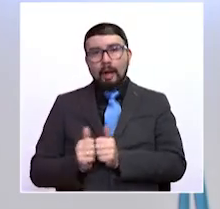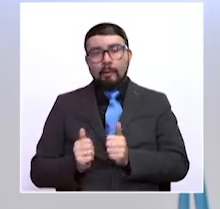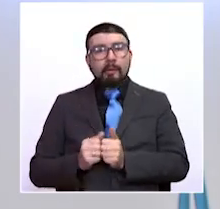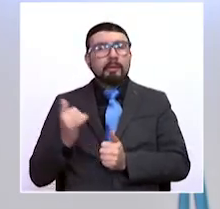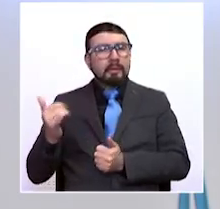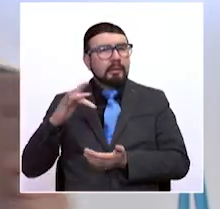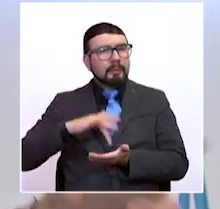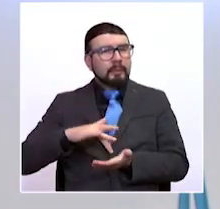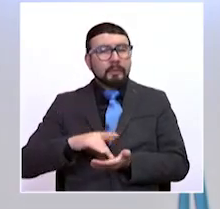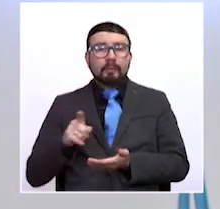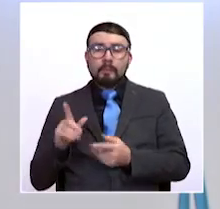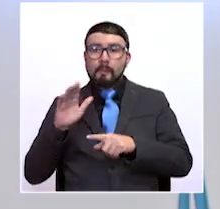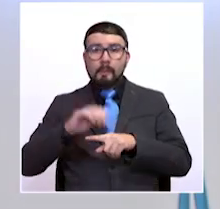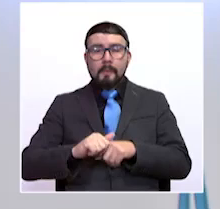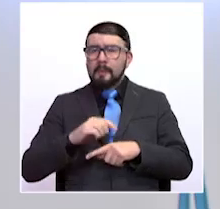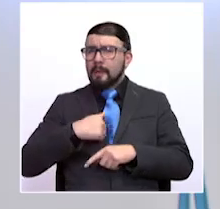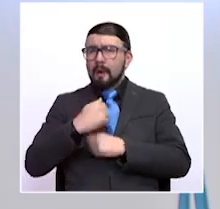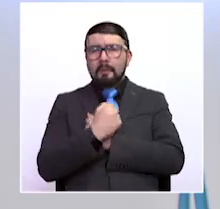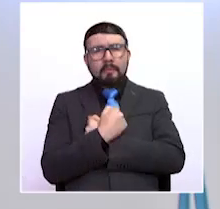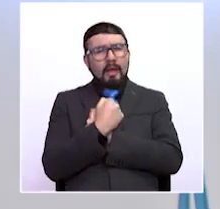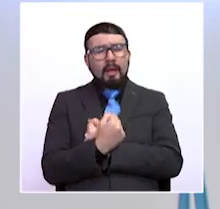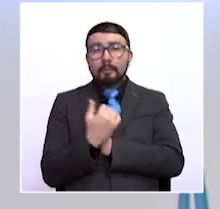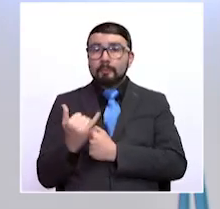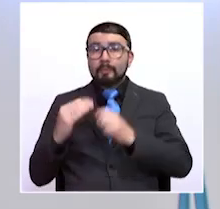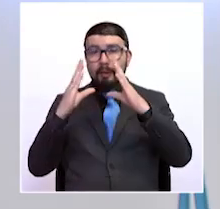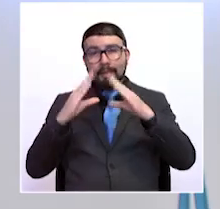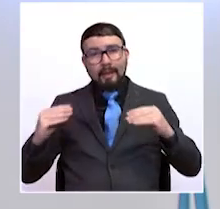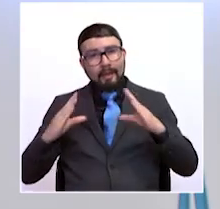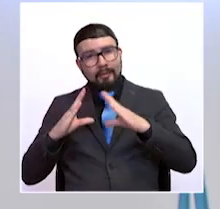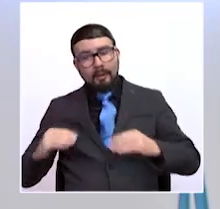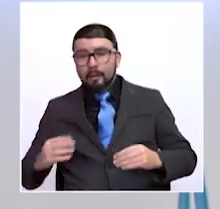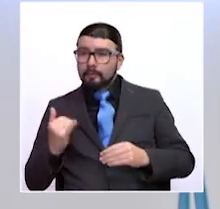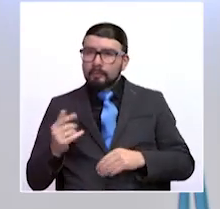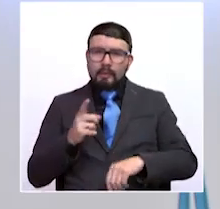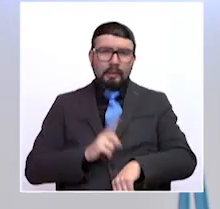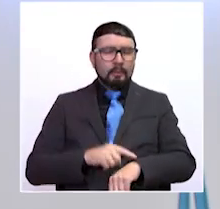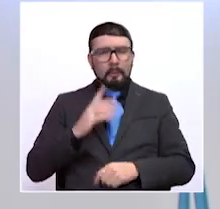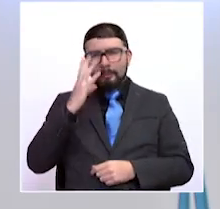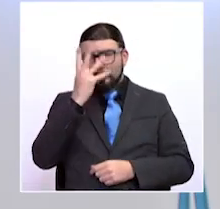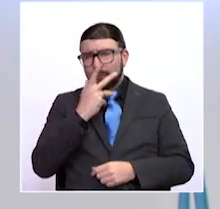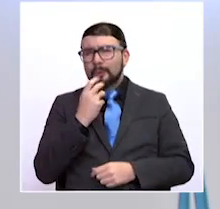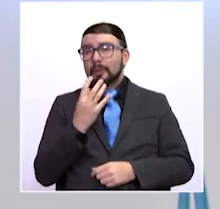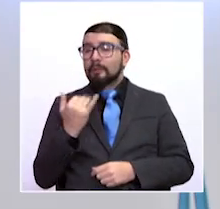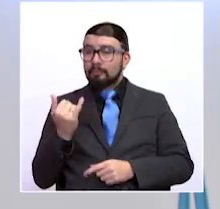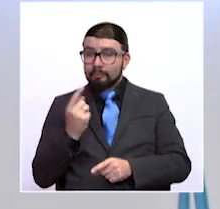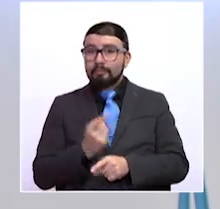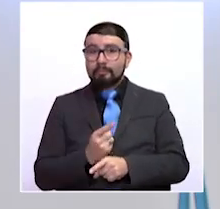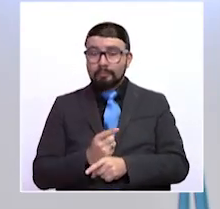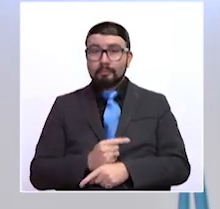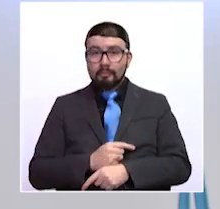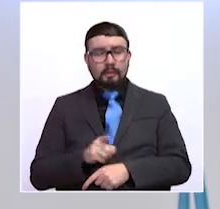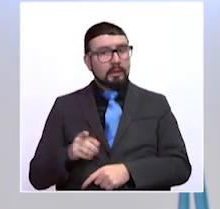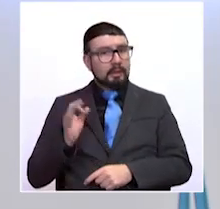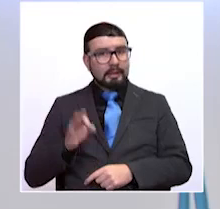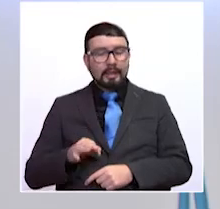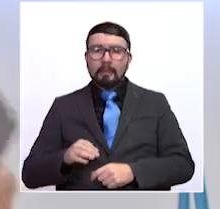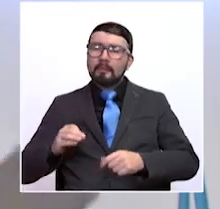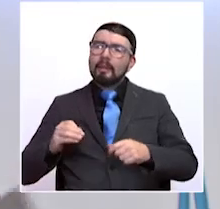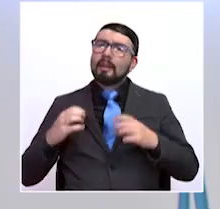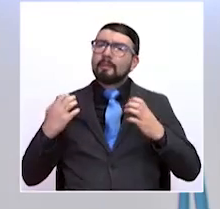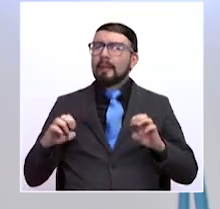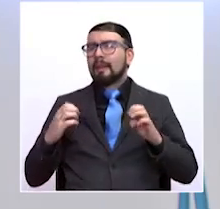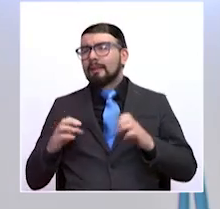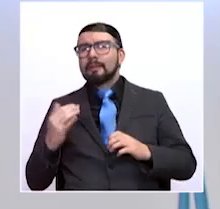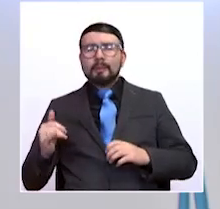consulta, porque amo la Navidad, porque me parece que es un tiempo lindísimo, y siempre con villancicos y demás